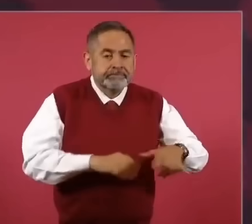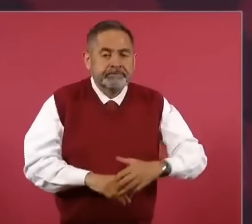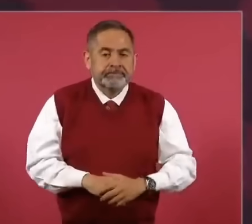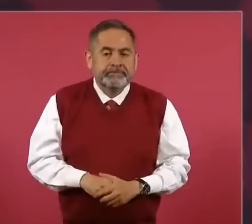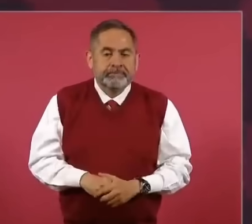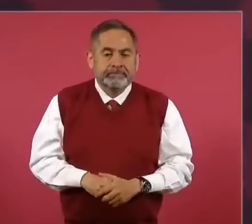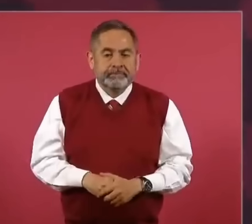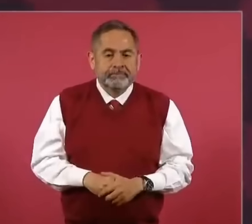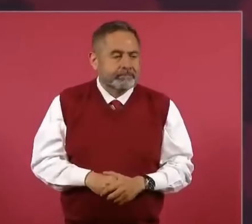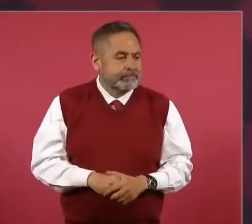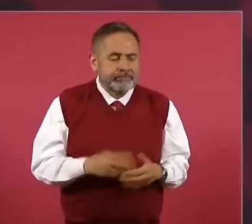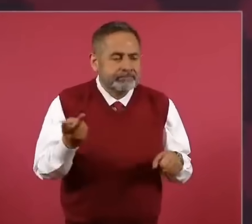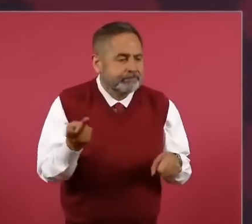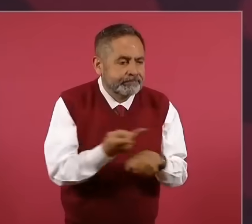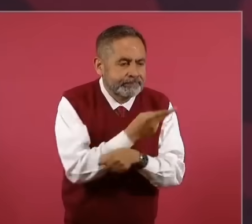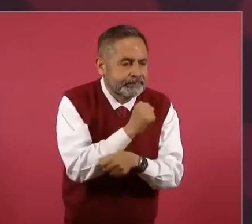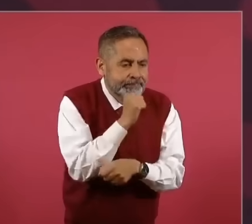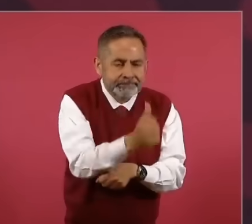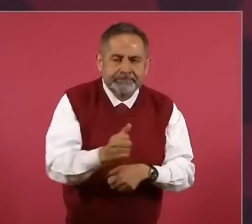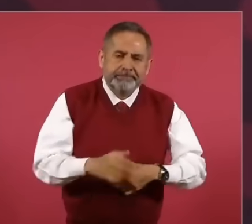No pasa nada,